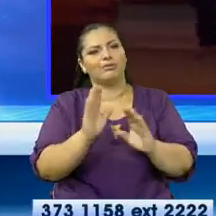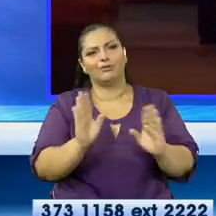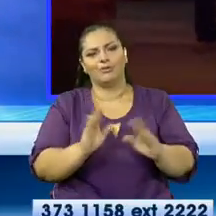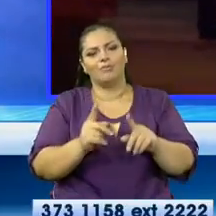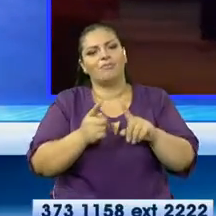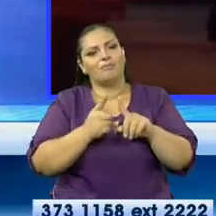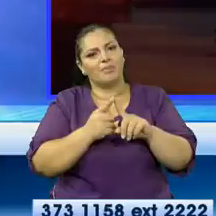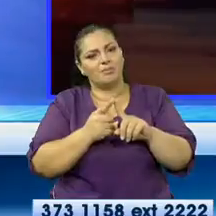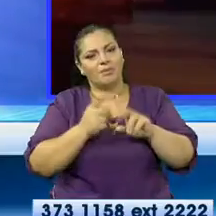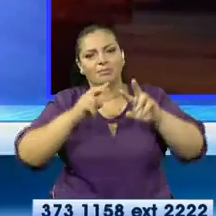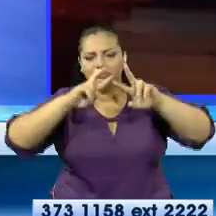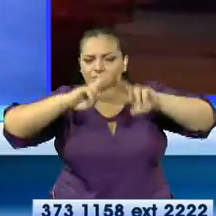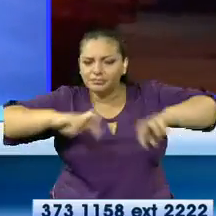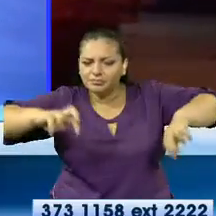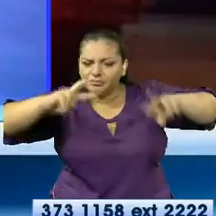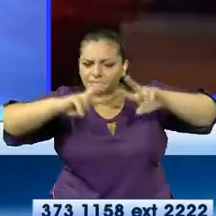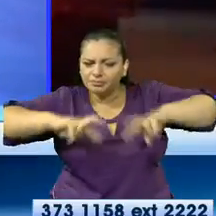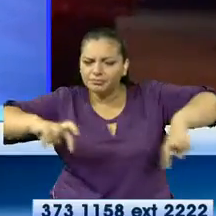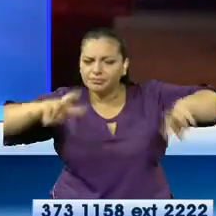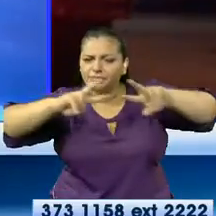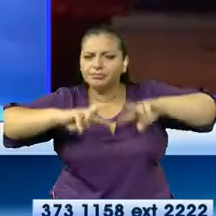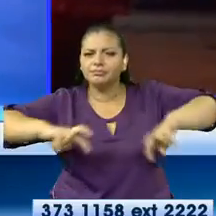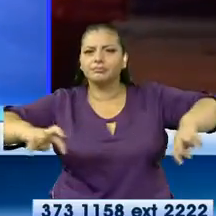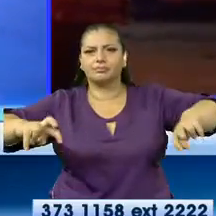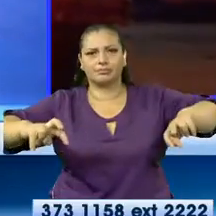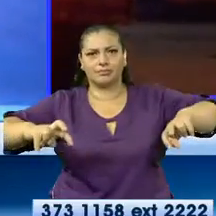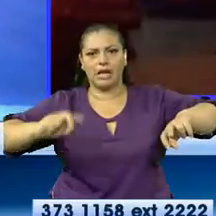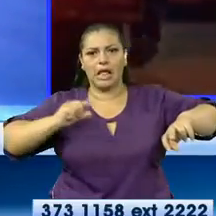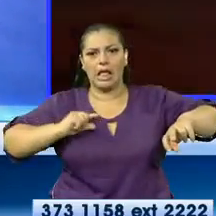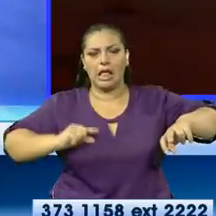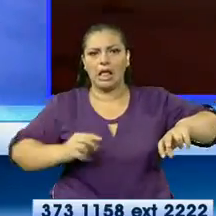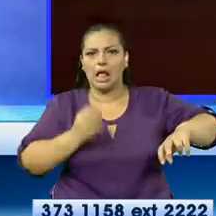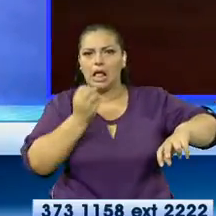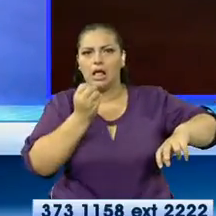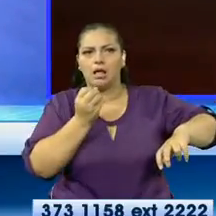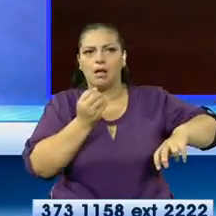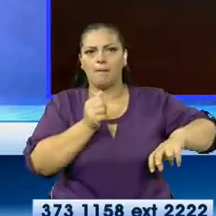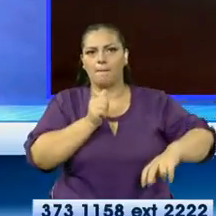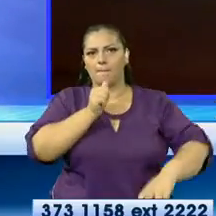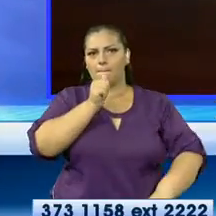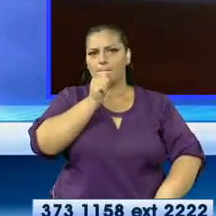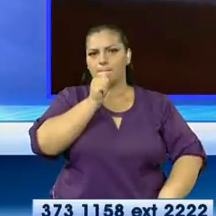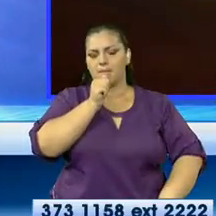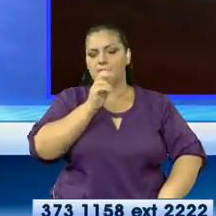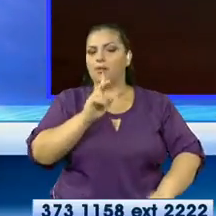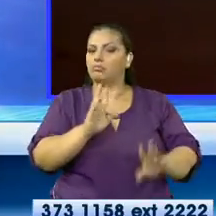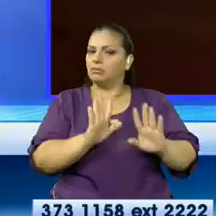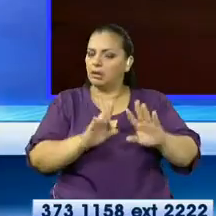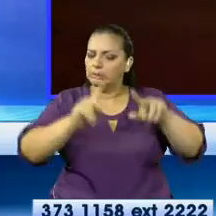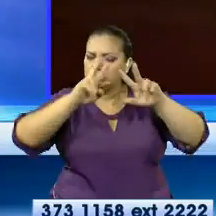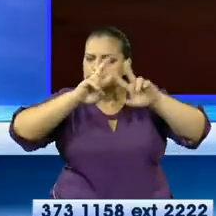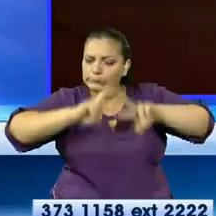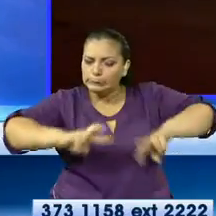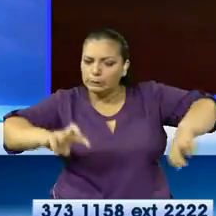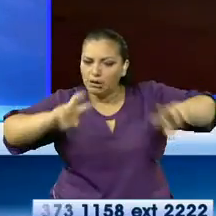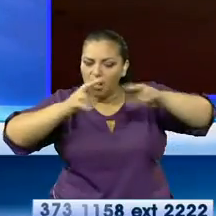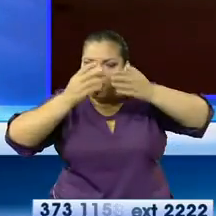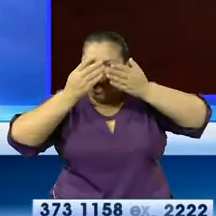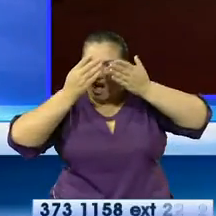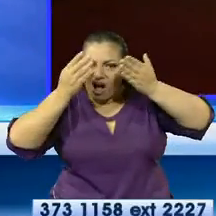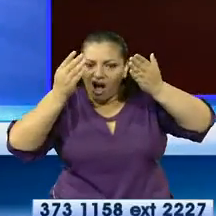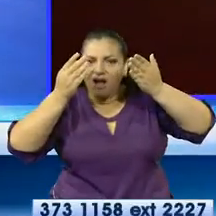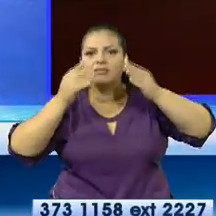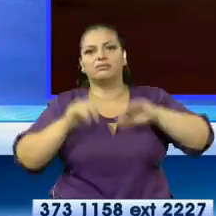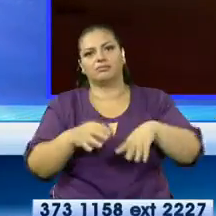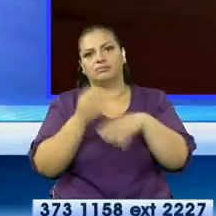etapas investigativas, las cuales nosotros no podemos adelantarnos a dar un criterio sobre este